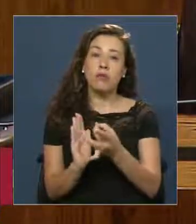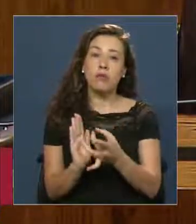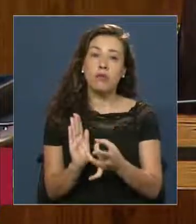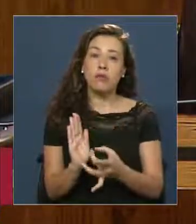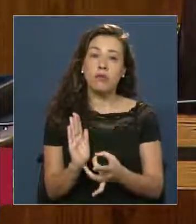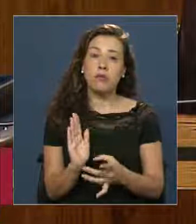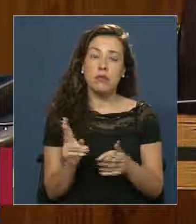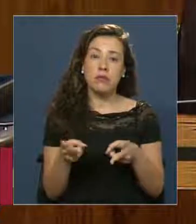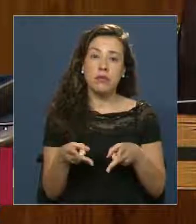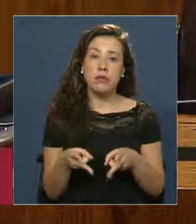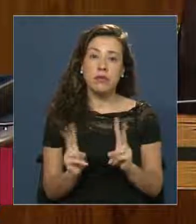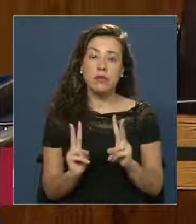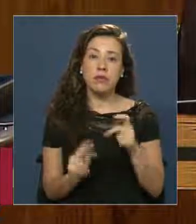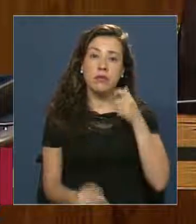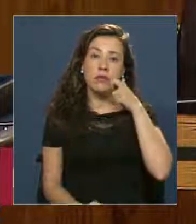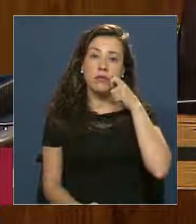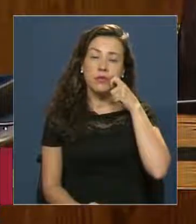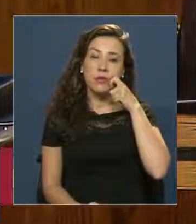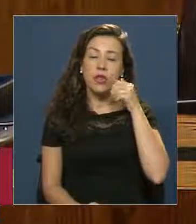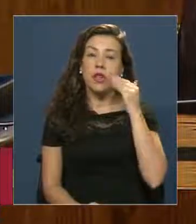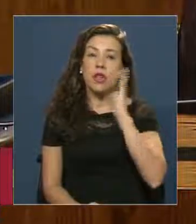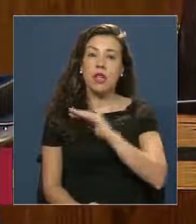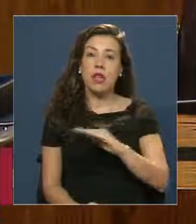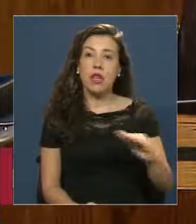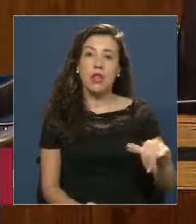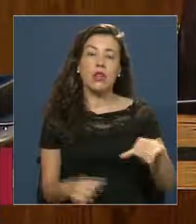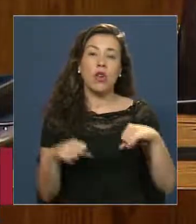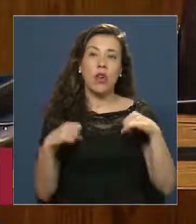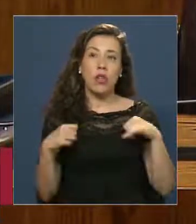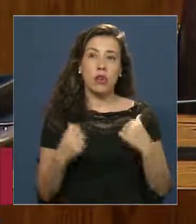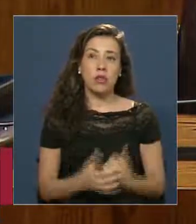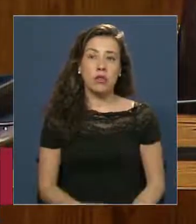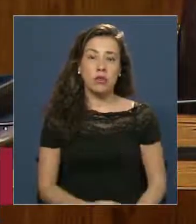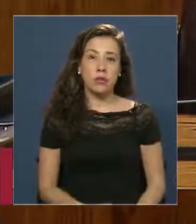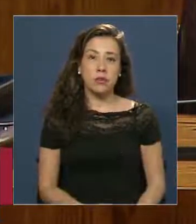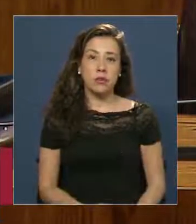los derechos humanos de niños, niñas y adolescentes.